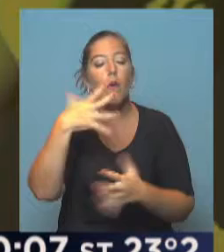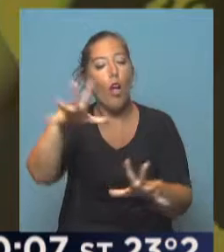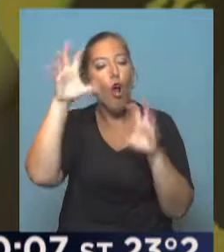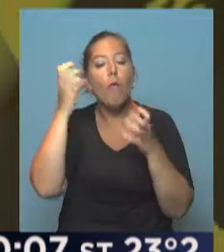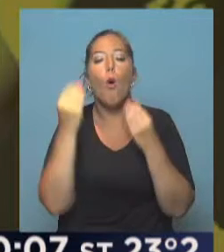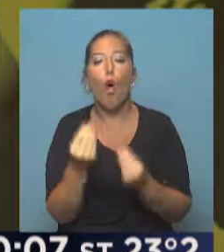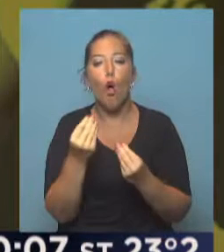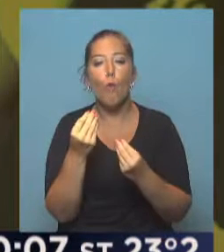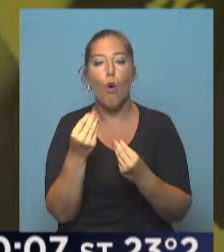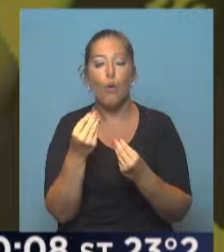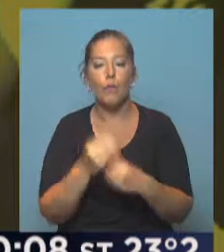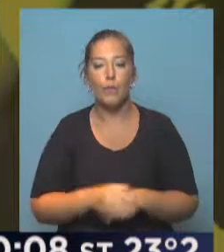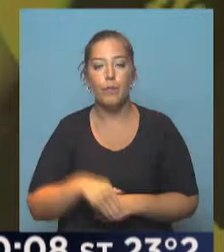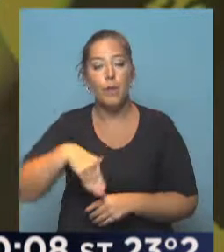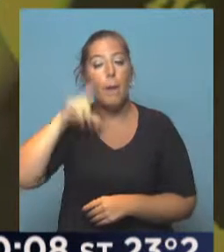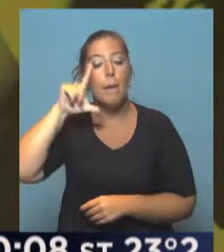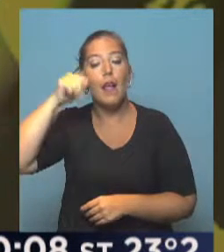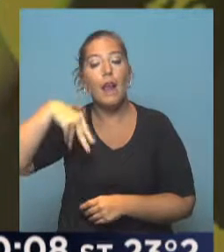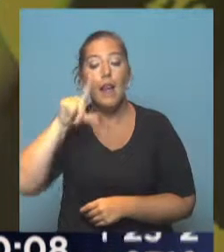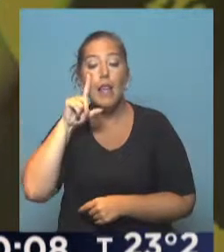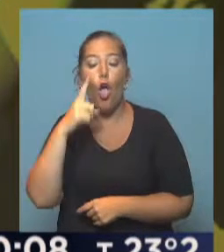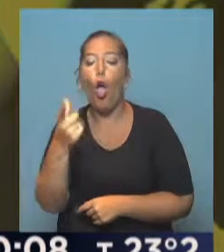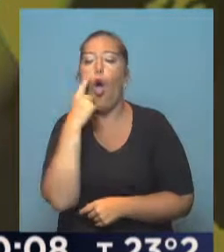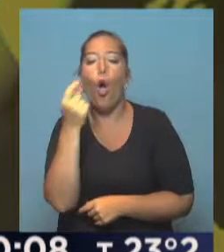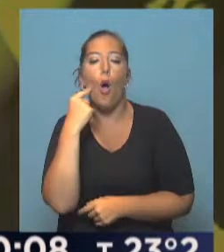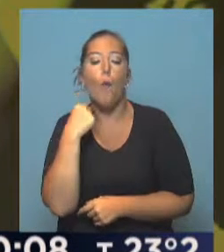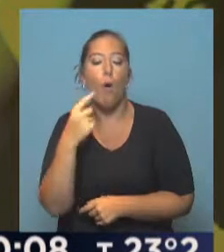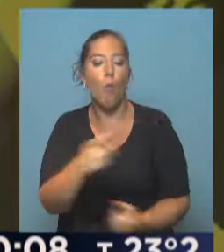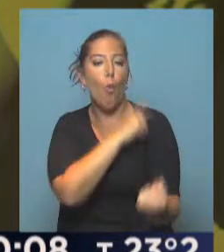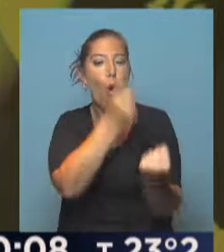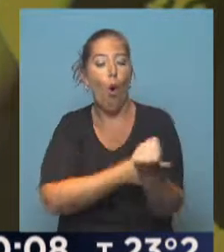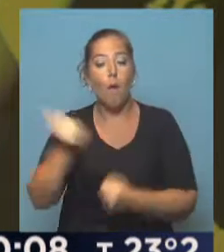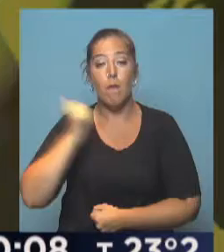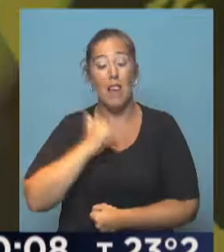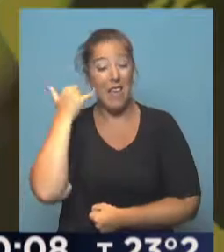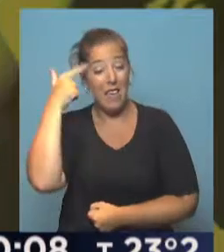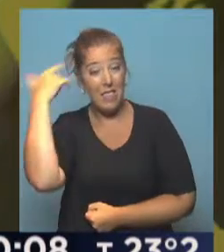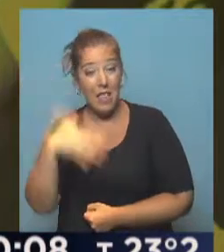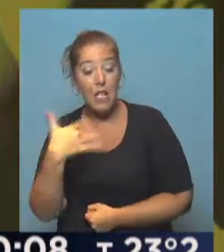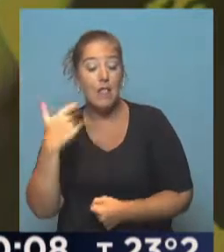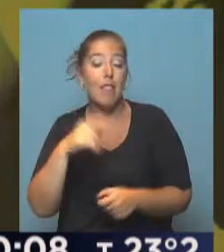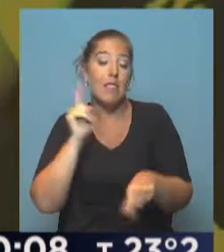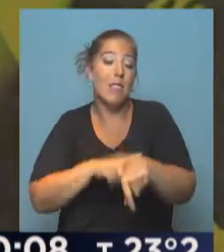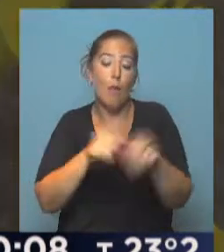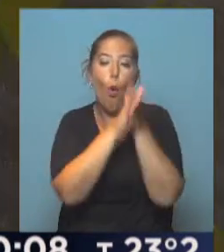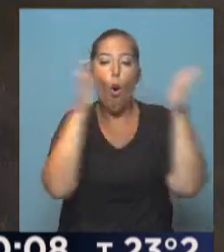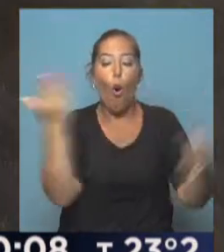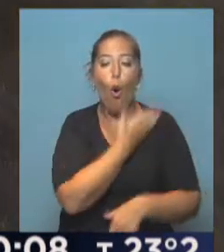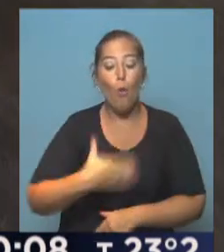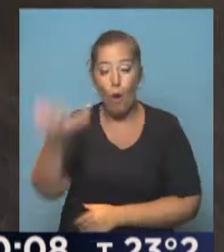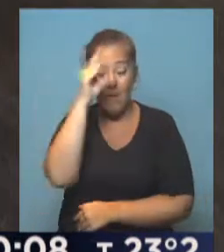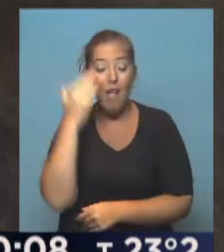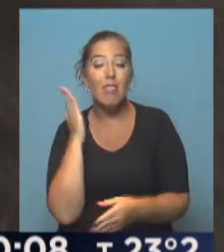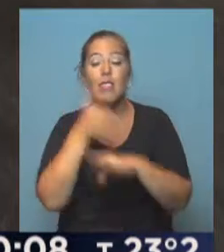cómo llegó Milani a ser el hombre poderoso del ejército y de la inteligencia durante el gobierno de Cristina Kirchner. Él ingresó